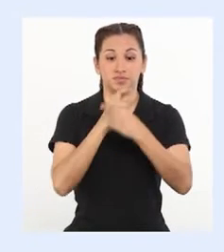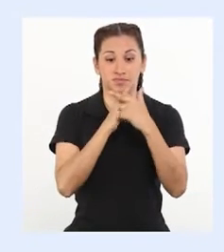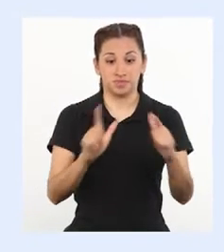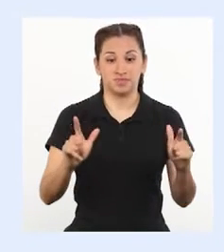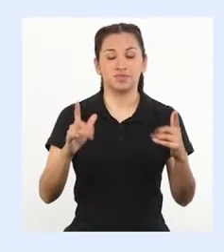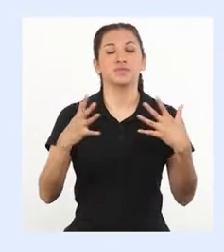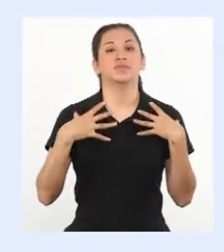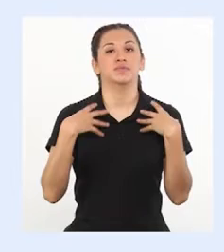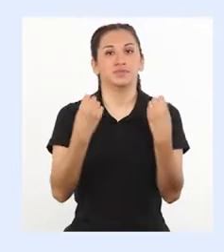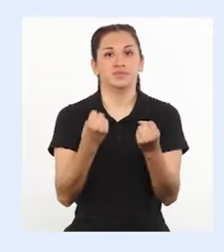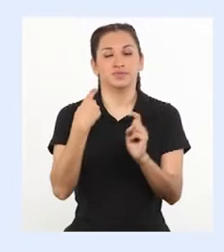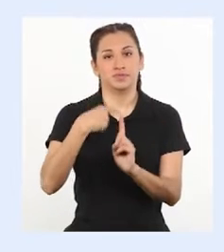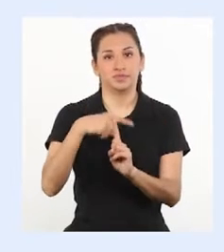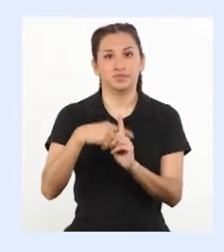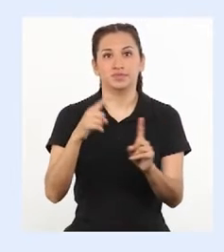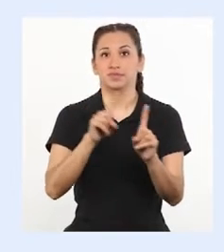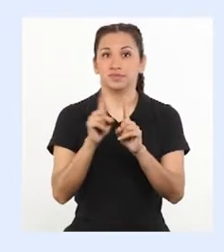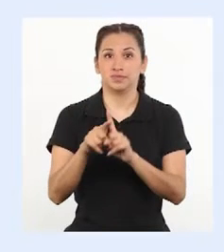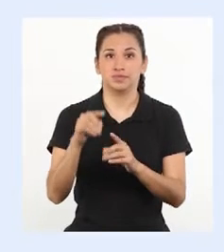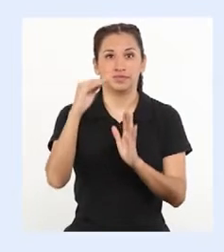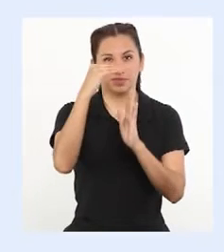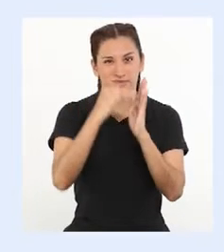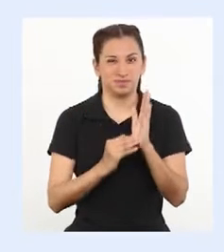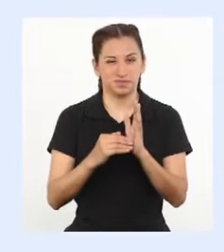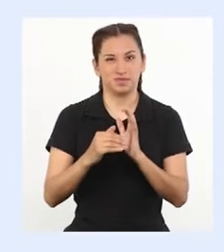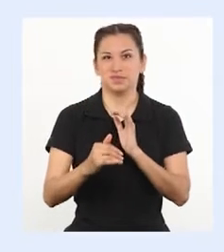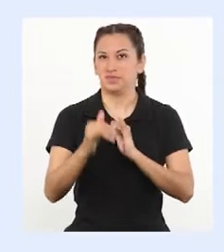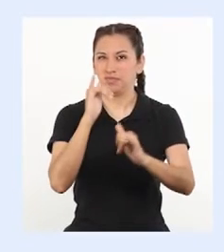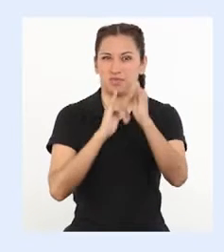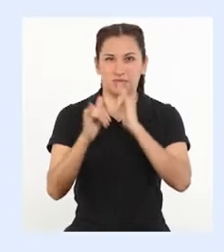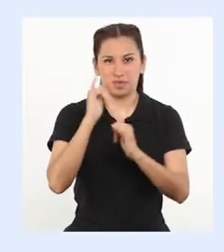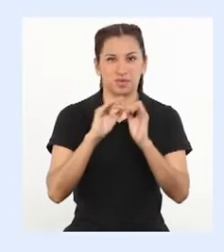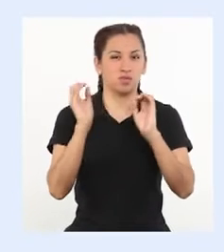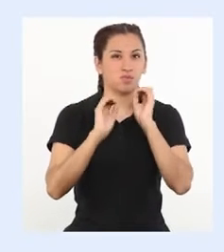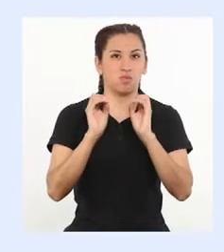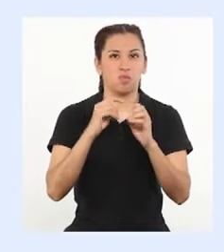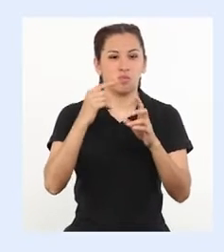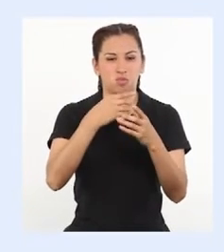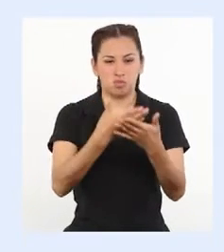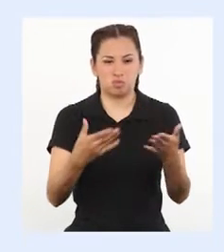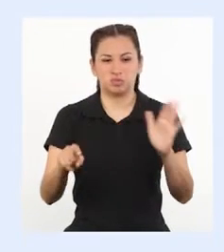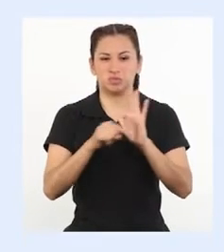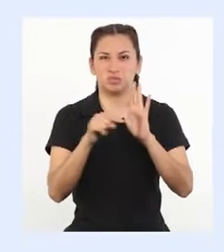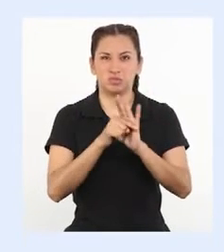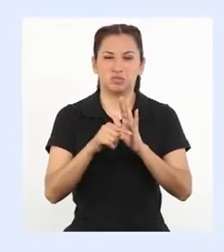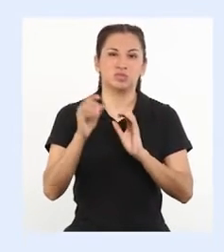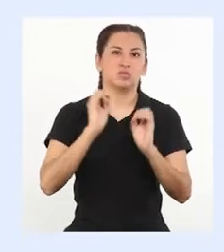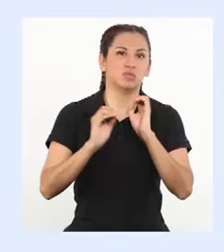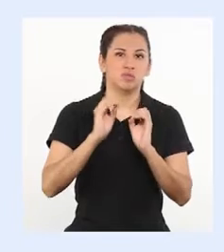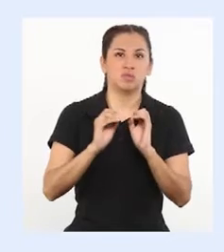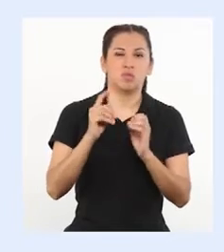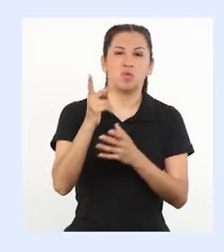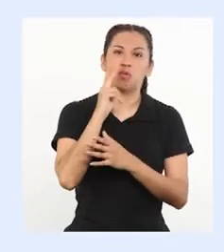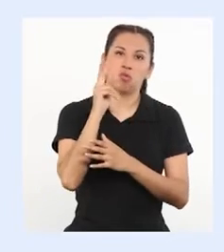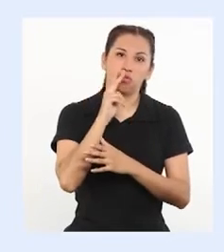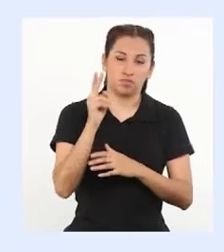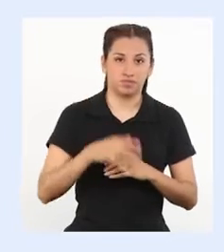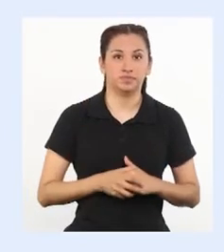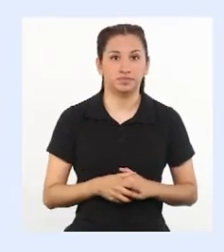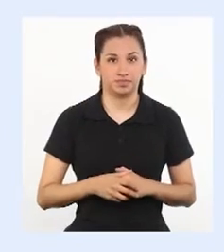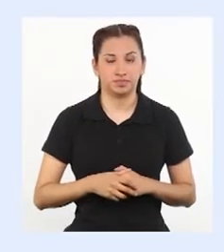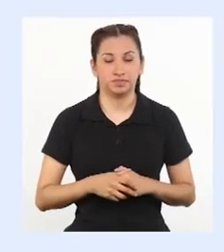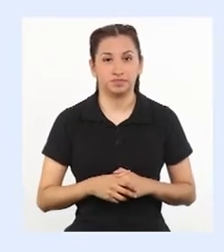y tiempo libre saludable y evitar consumir productos tóxicos para la salud, como el alcohol o el